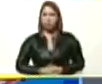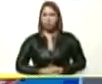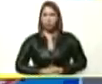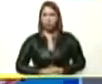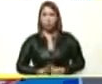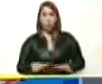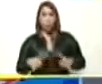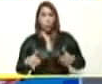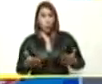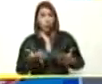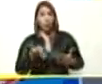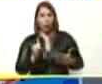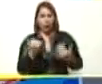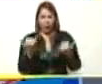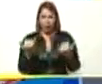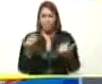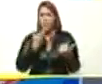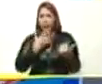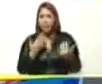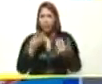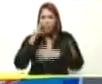cuando se está, en pleno juego, pues,